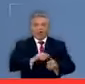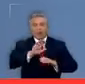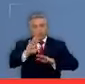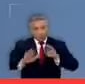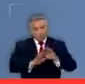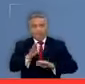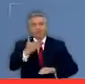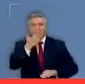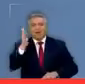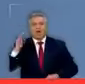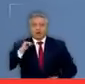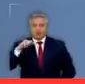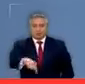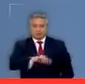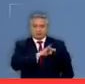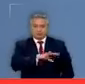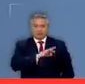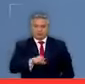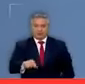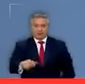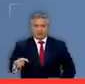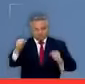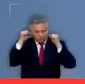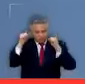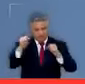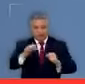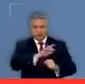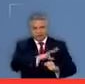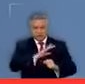cuidar mejor a nuestro país. ¡Viva Chile y muchas gracias!